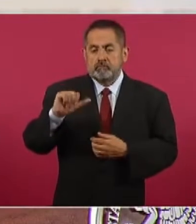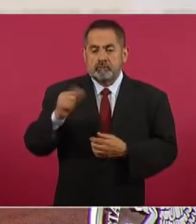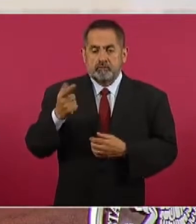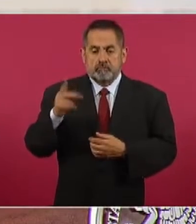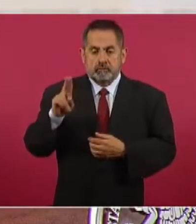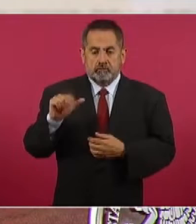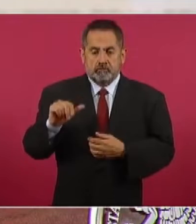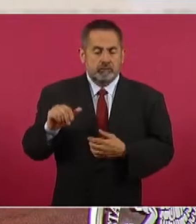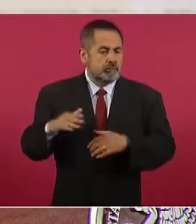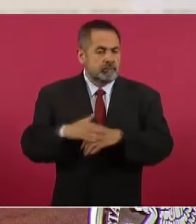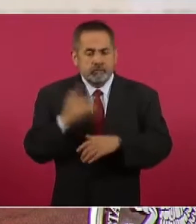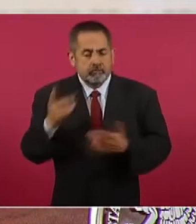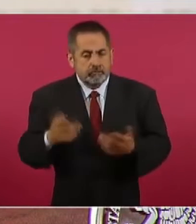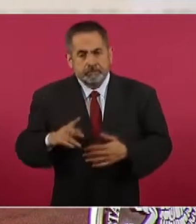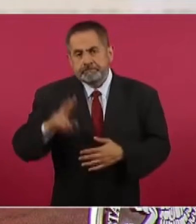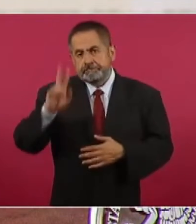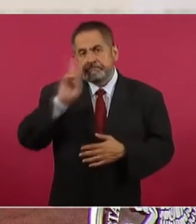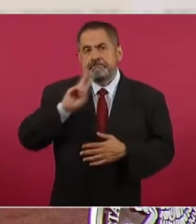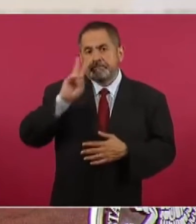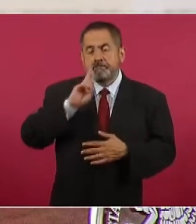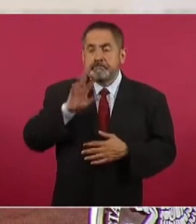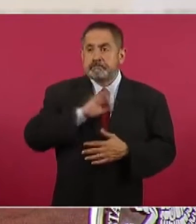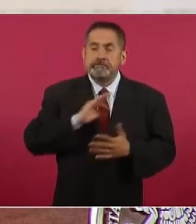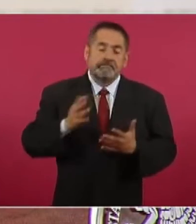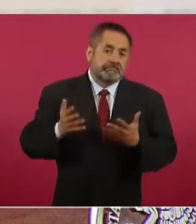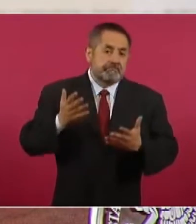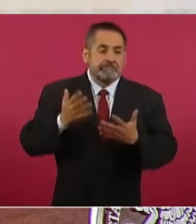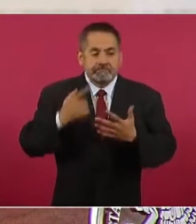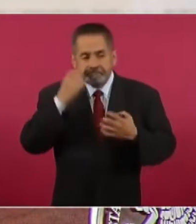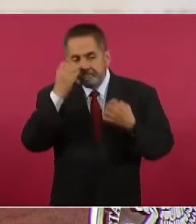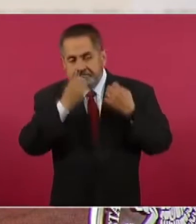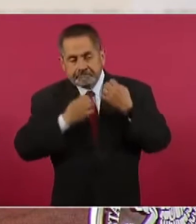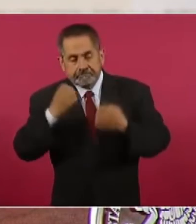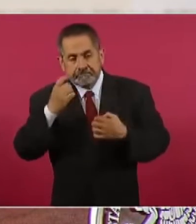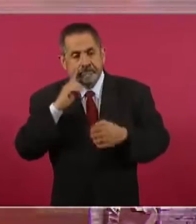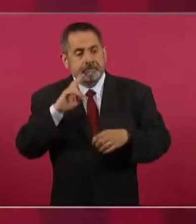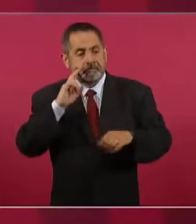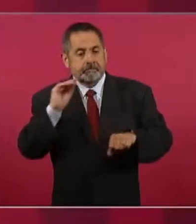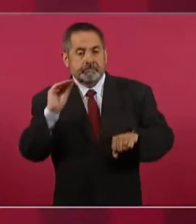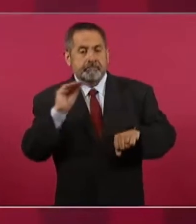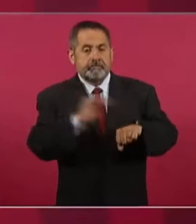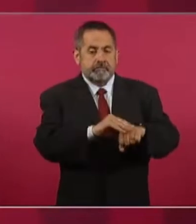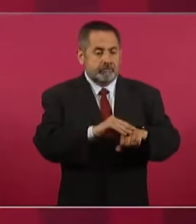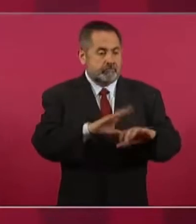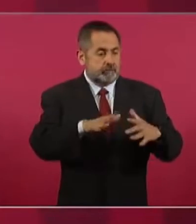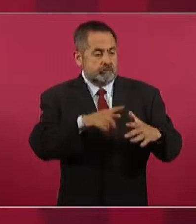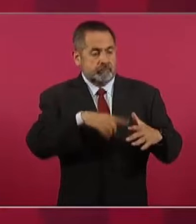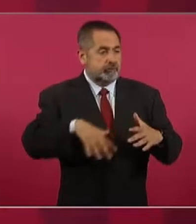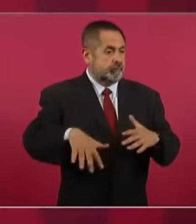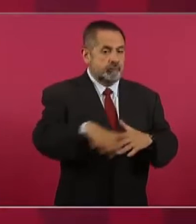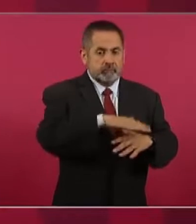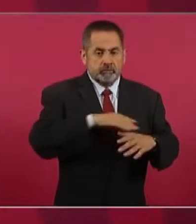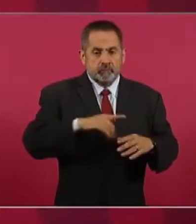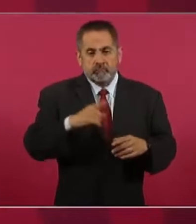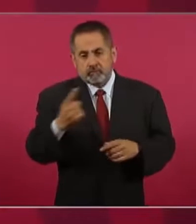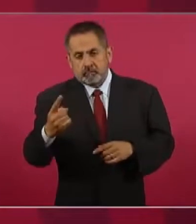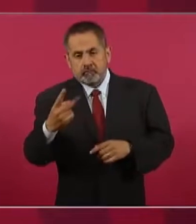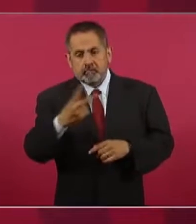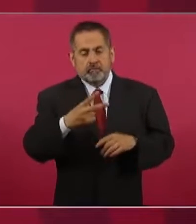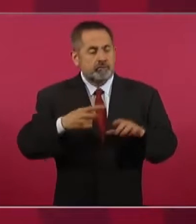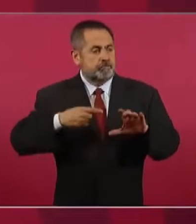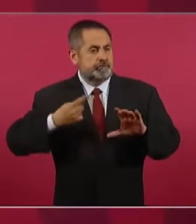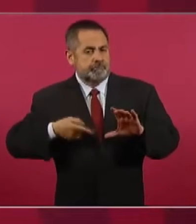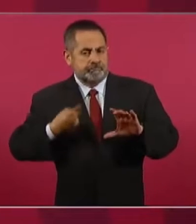queremos ver la posibilidad de instalar una o dos turbinas